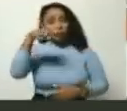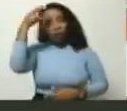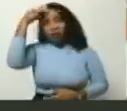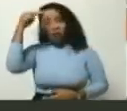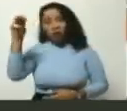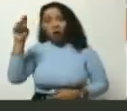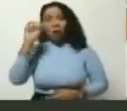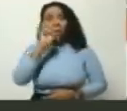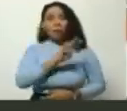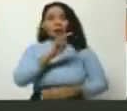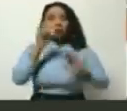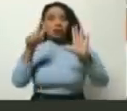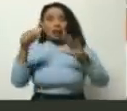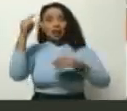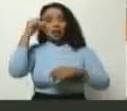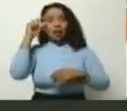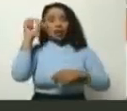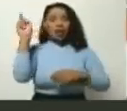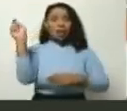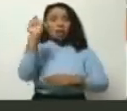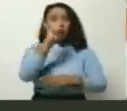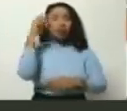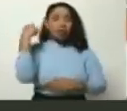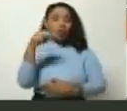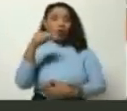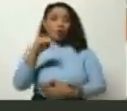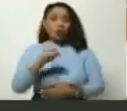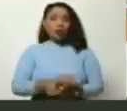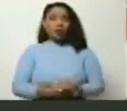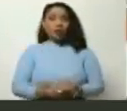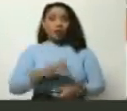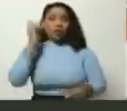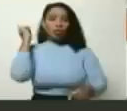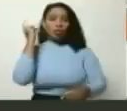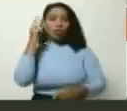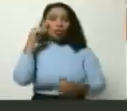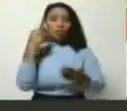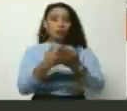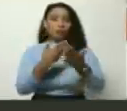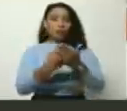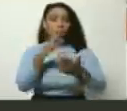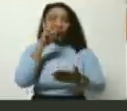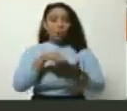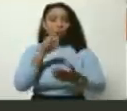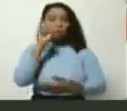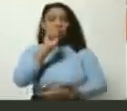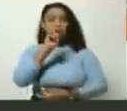los 26 días del mes de noviembre de 2022.